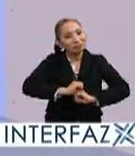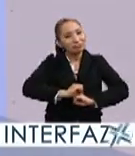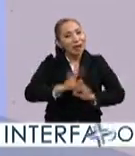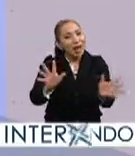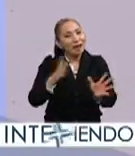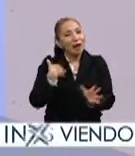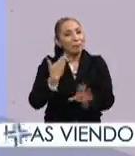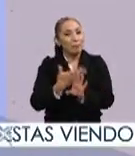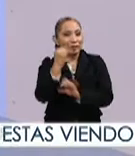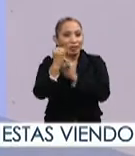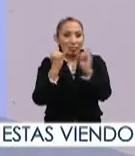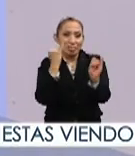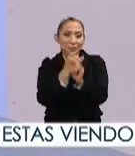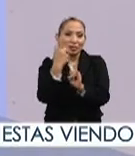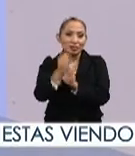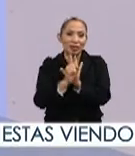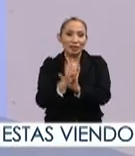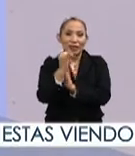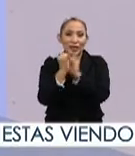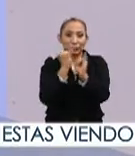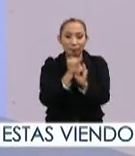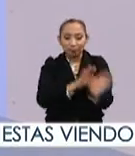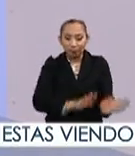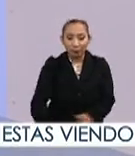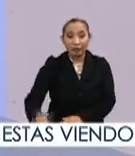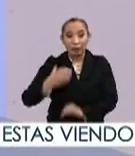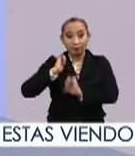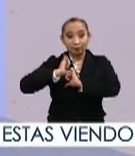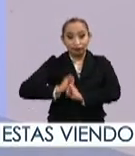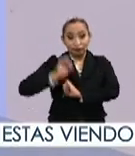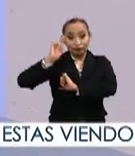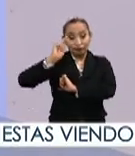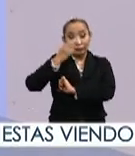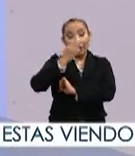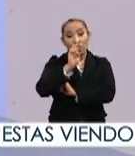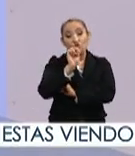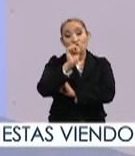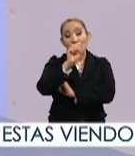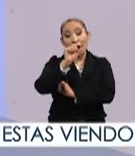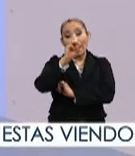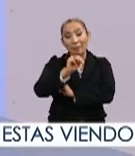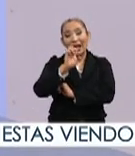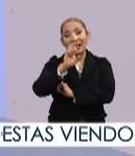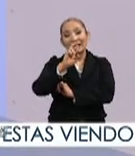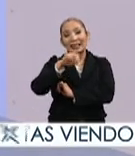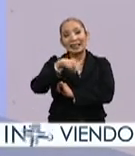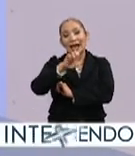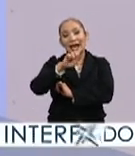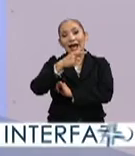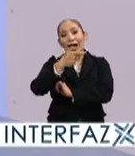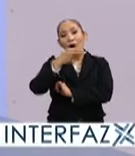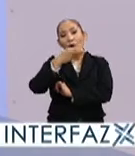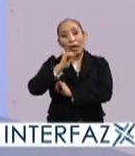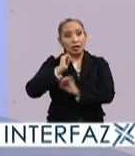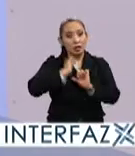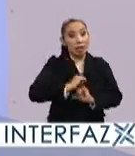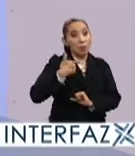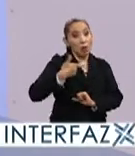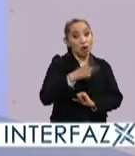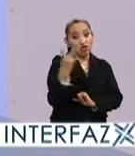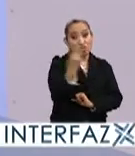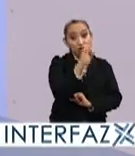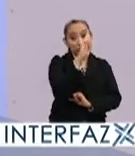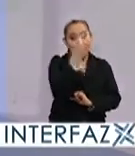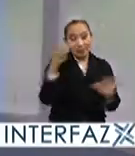también de manera internacional por su señal internacional. Y el rector de la Universidad Nacional Autónoma de México, Enrique Graue, y el rector de la Universidad de Guanajuato,